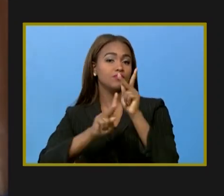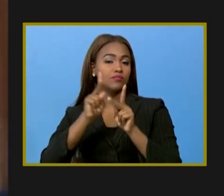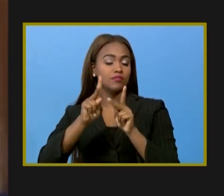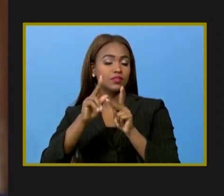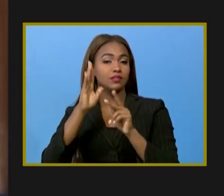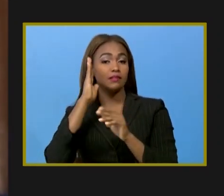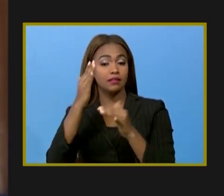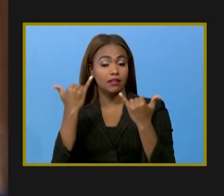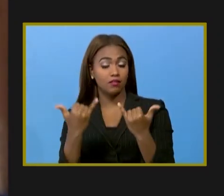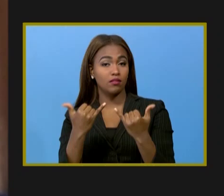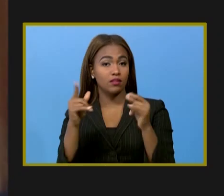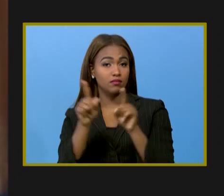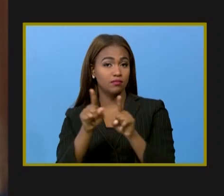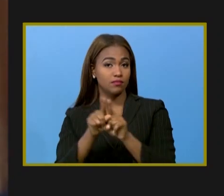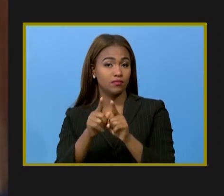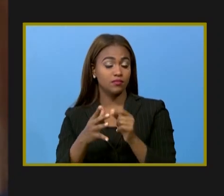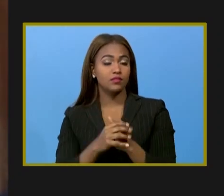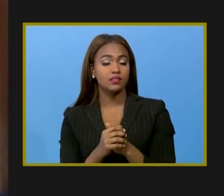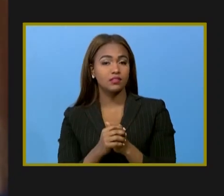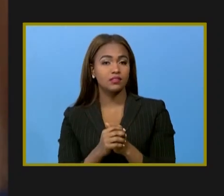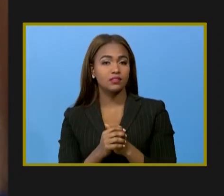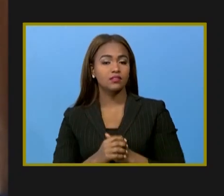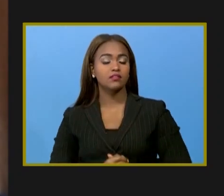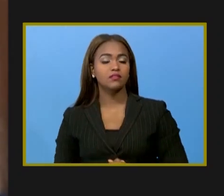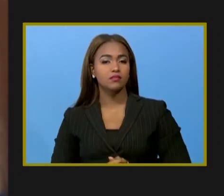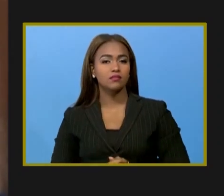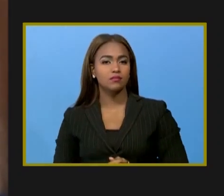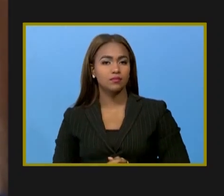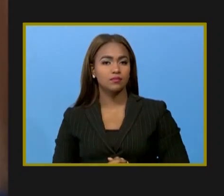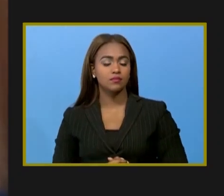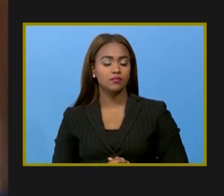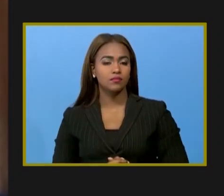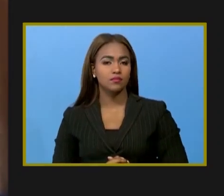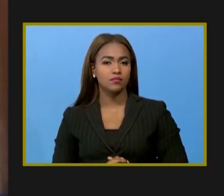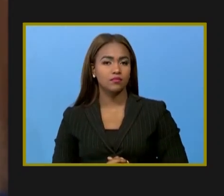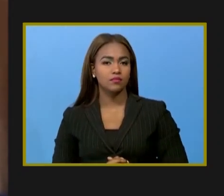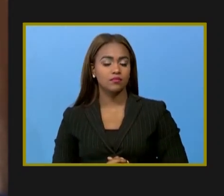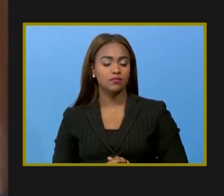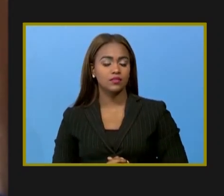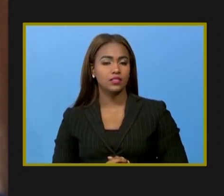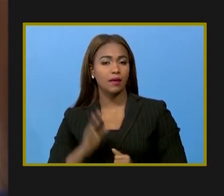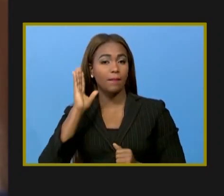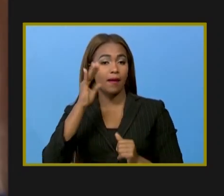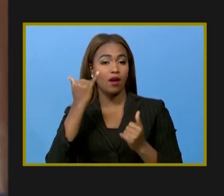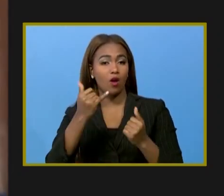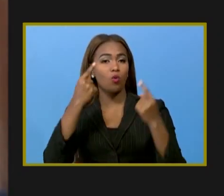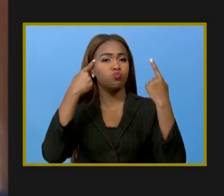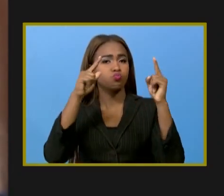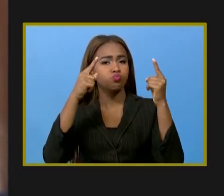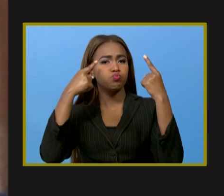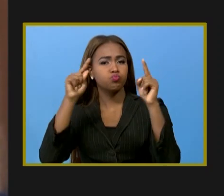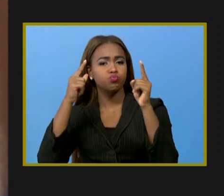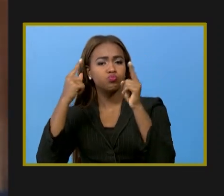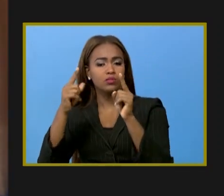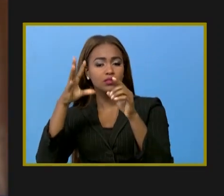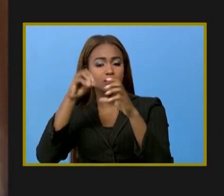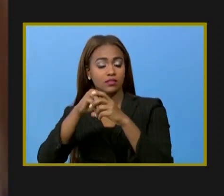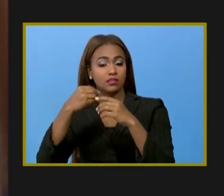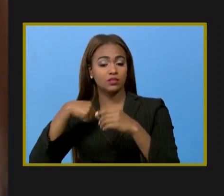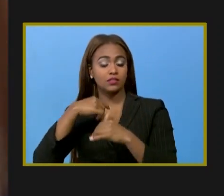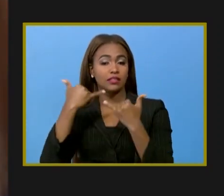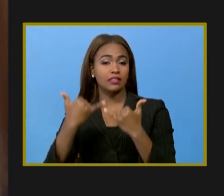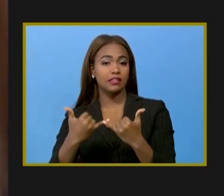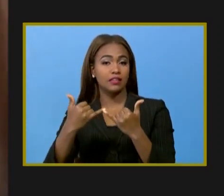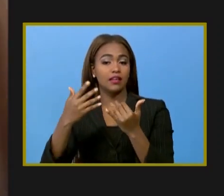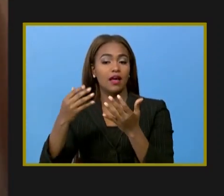entonces una cantera de cumplimiento de la deuda que tenemos